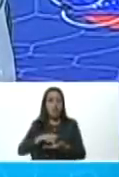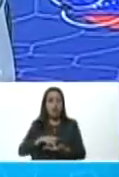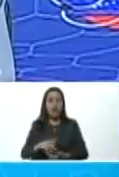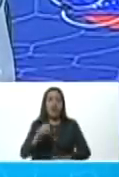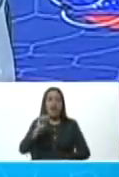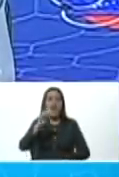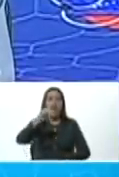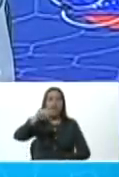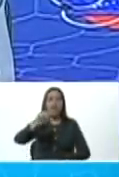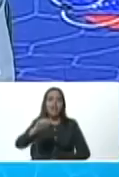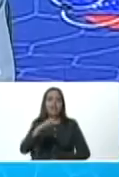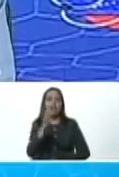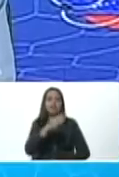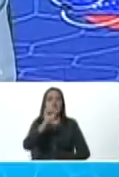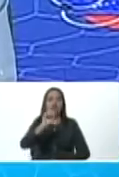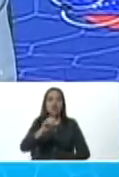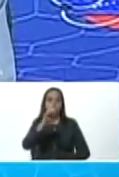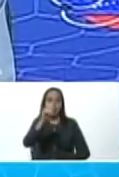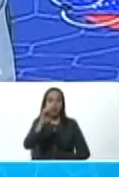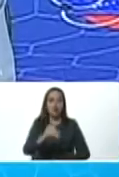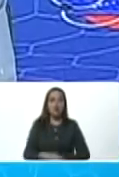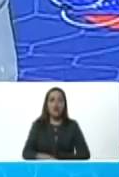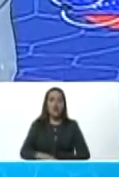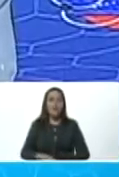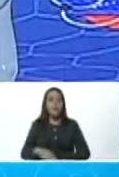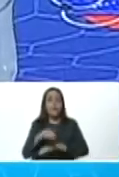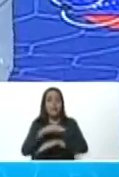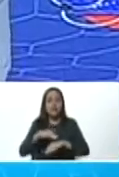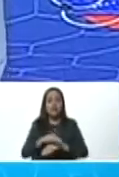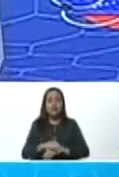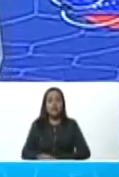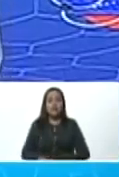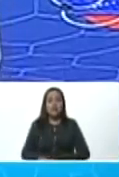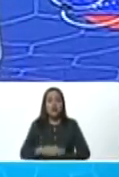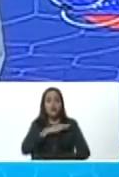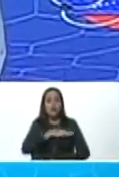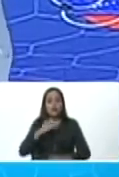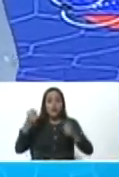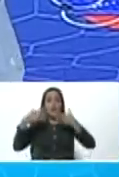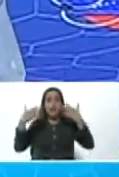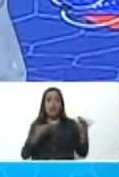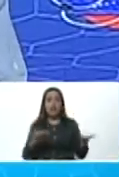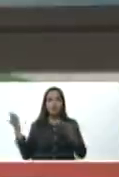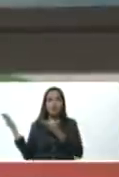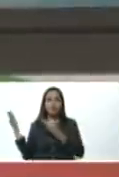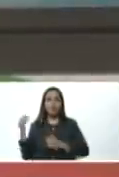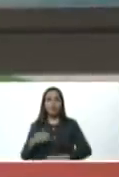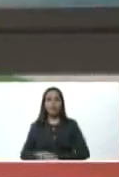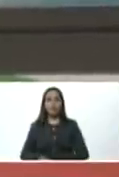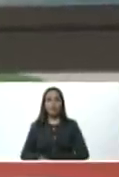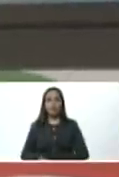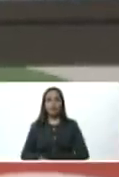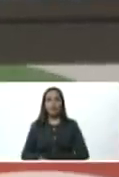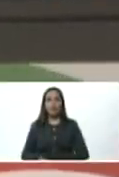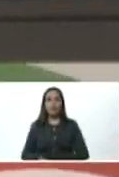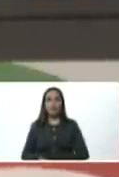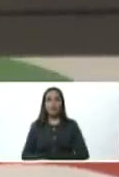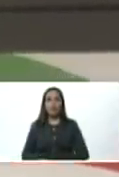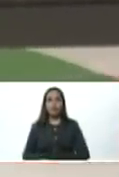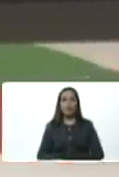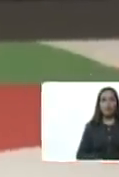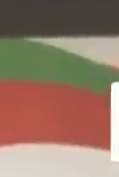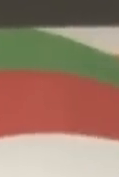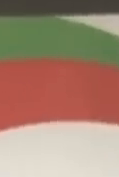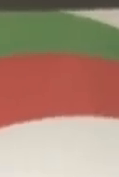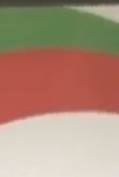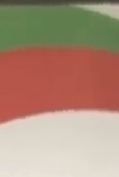Soto, la Misión Milagro, la Misión de Chávez, tiene nuevo hospital. Adelante. Gracias, mi